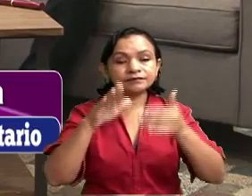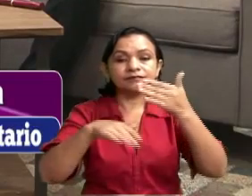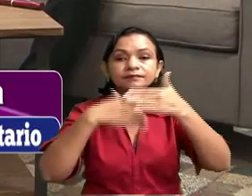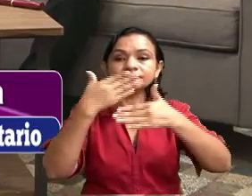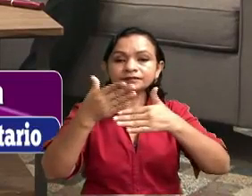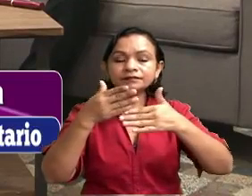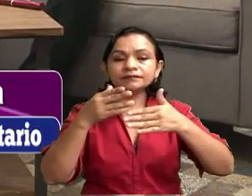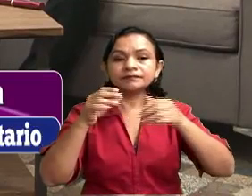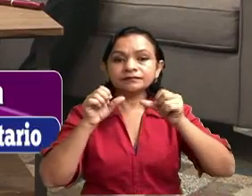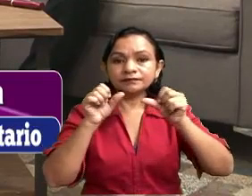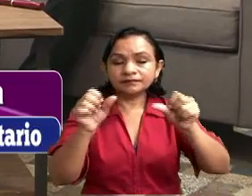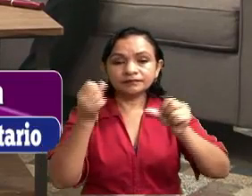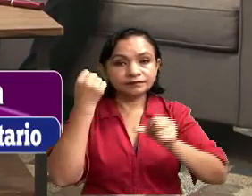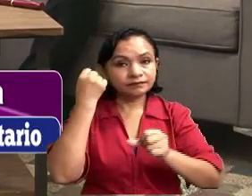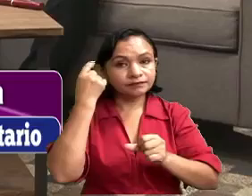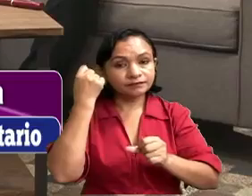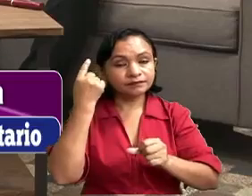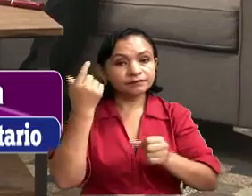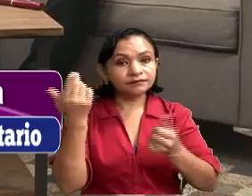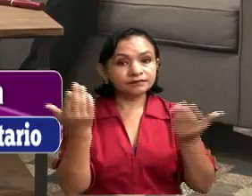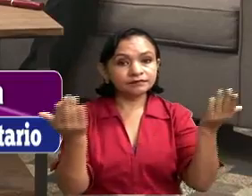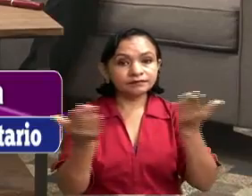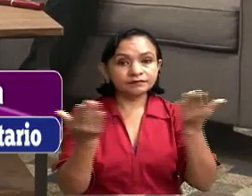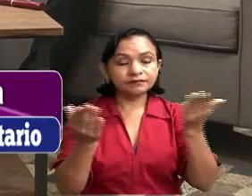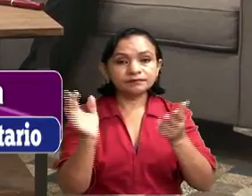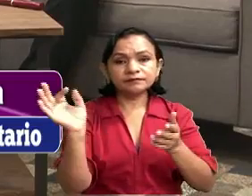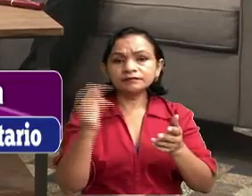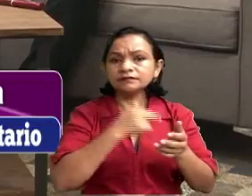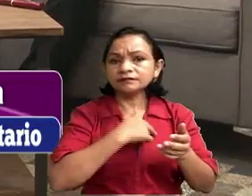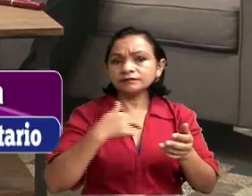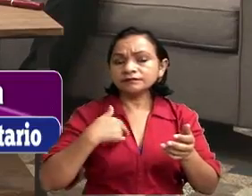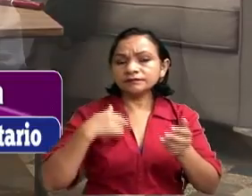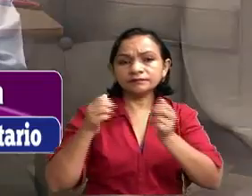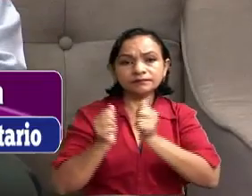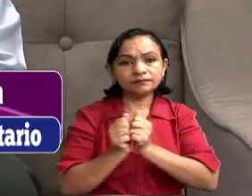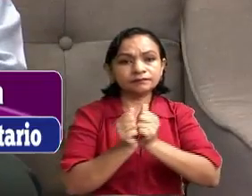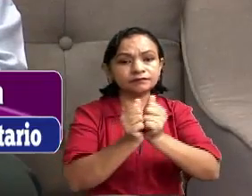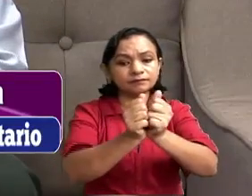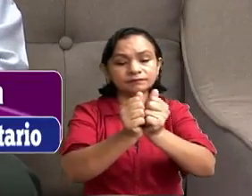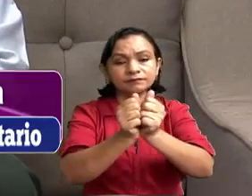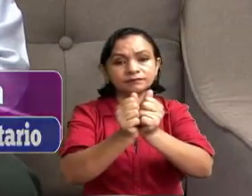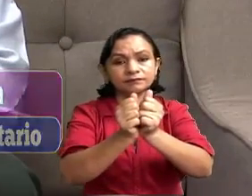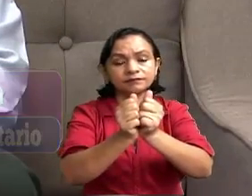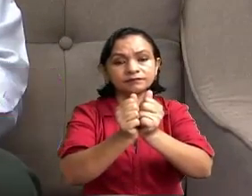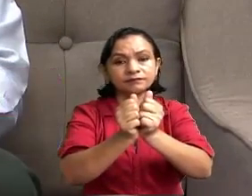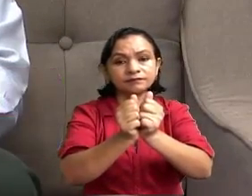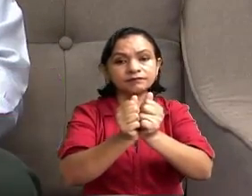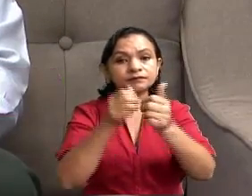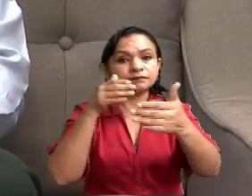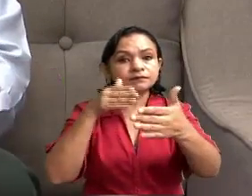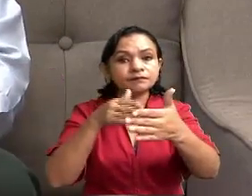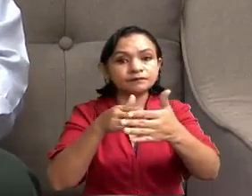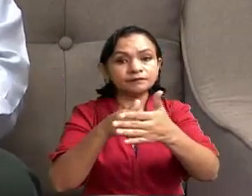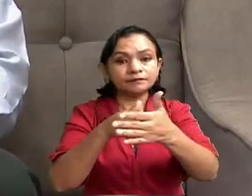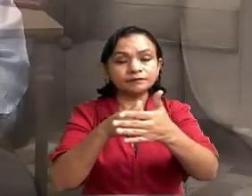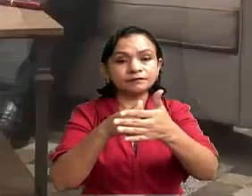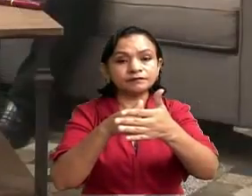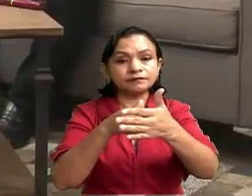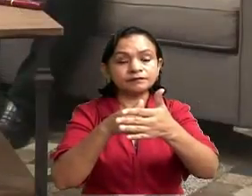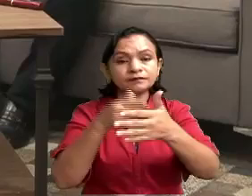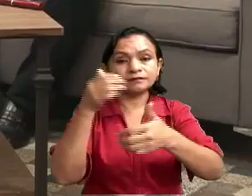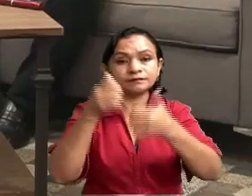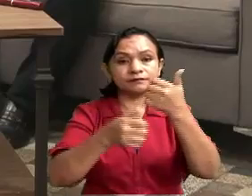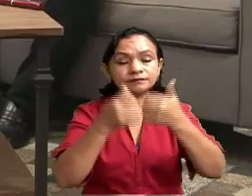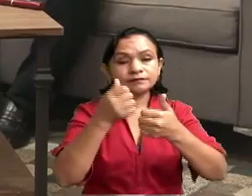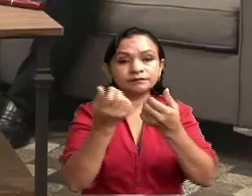quisiera que continuáramos entendiendo un poquito también de las otras medidas que han acompañado, en principio, a frenar ese intento de